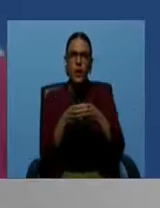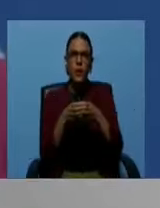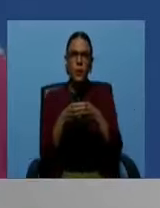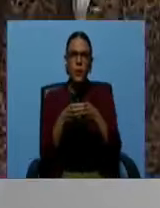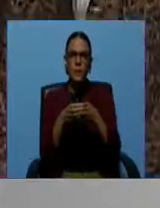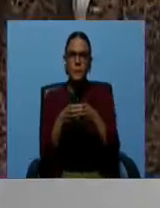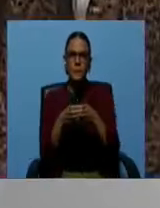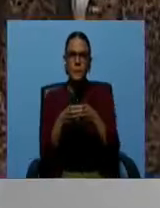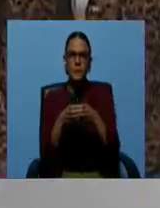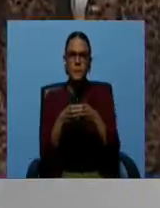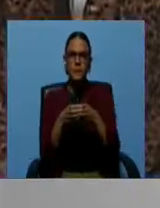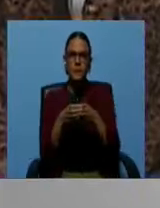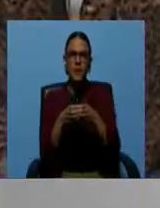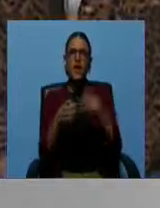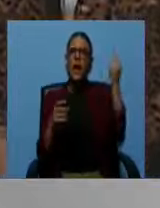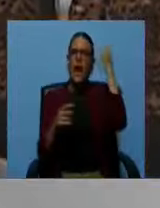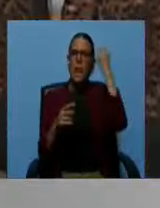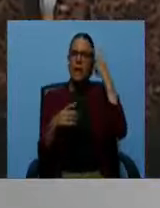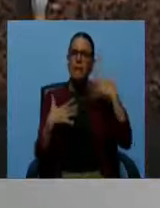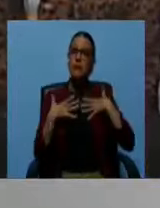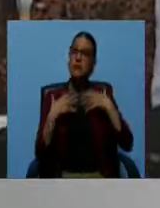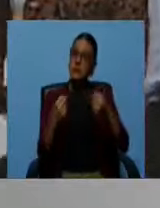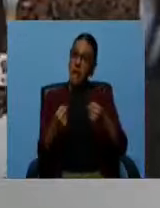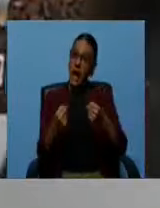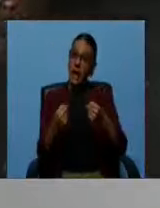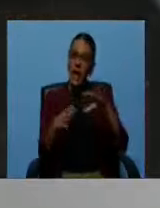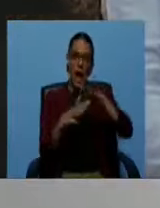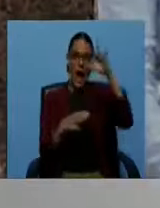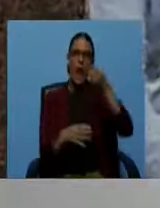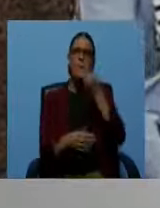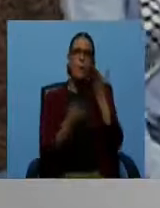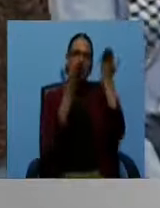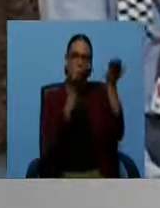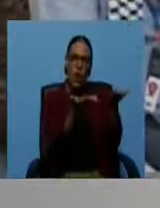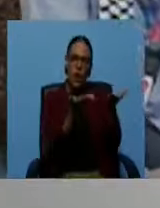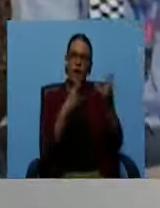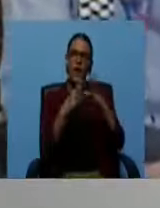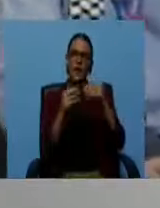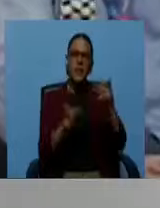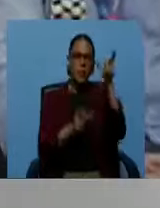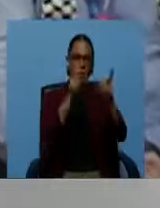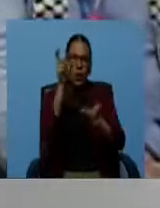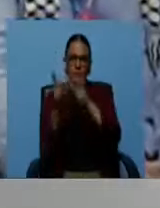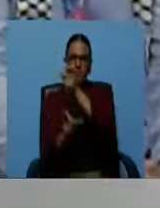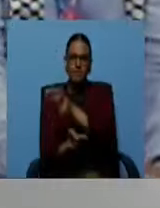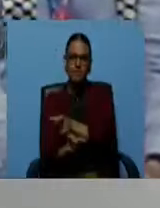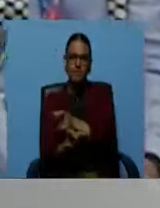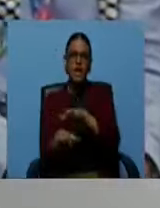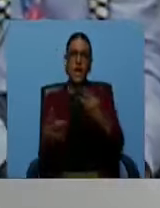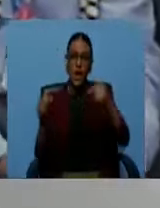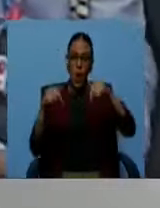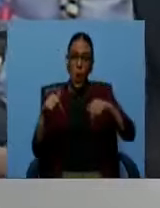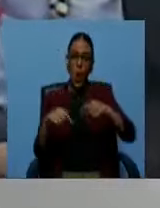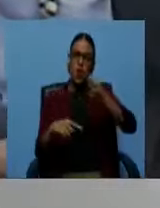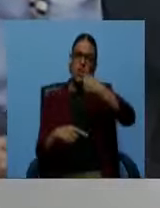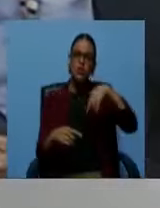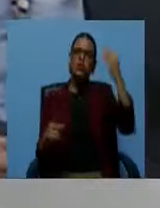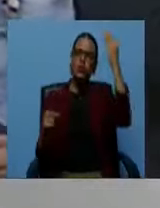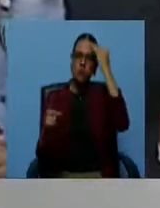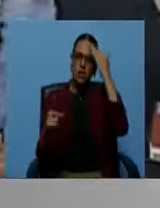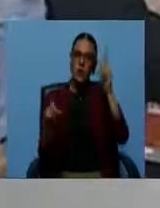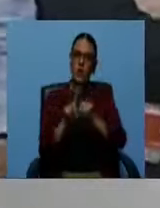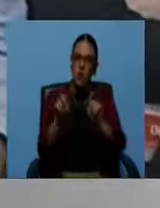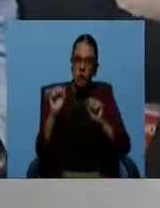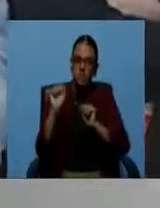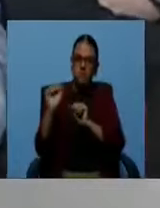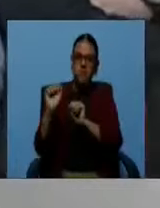diría, a las mentes sanas, a las almas buenas de la humanidad que hoy sabemos